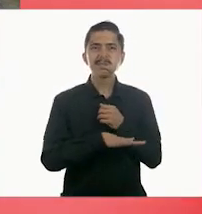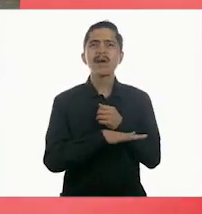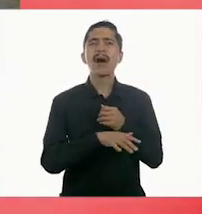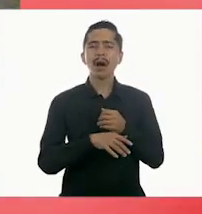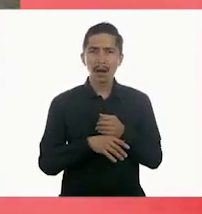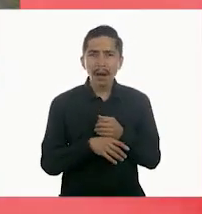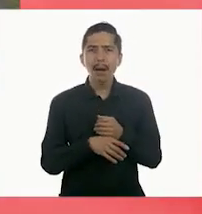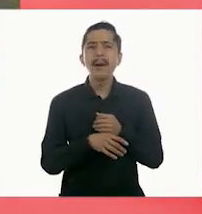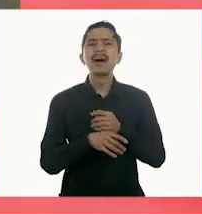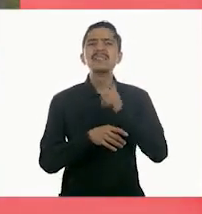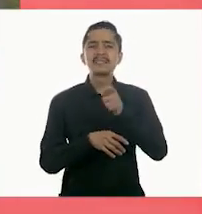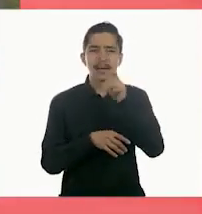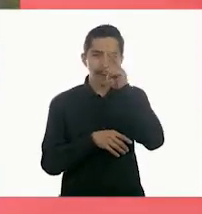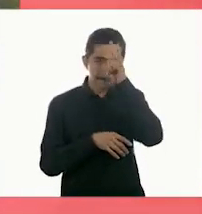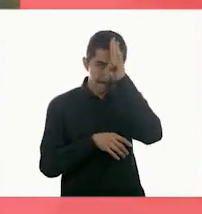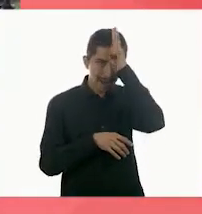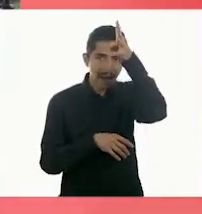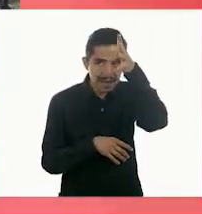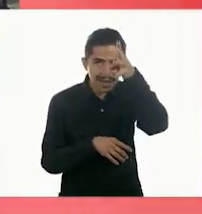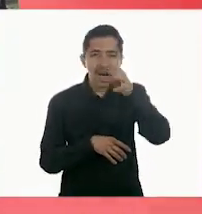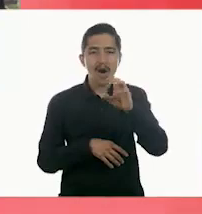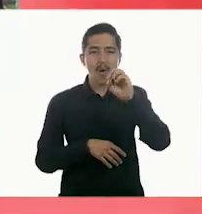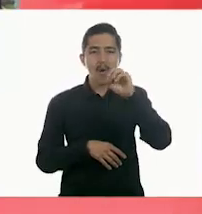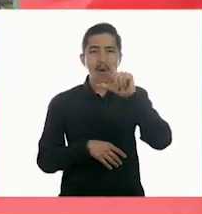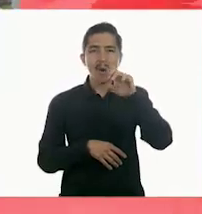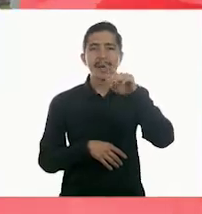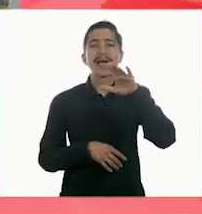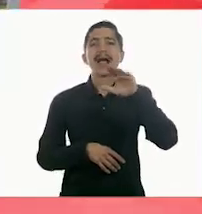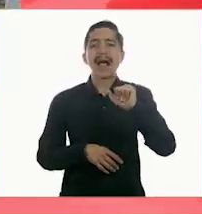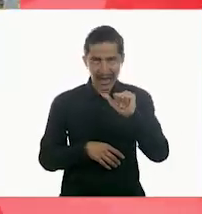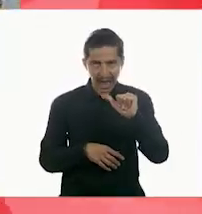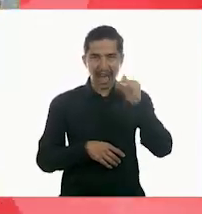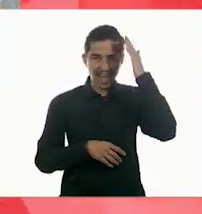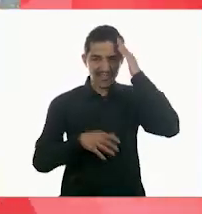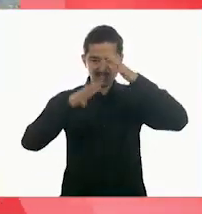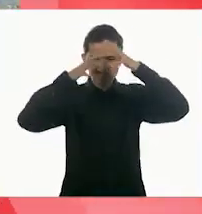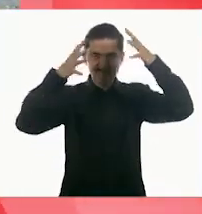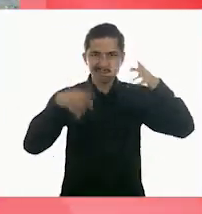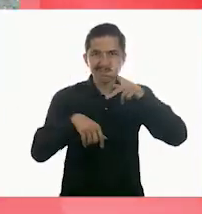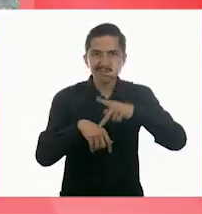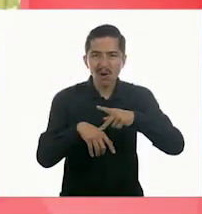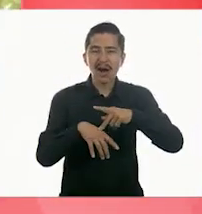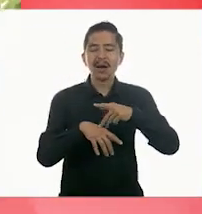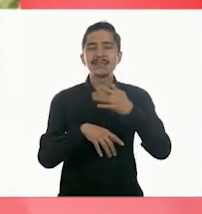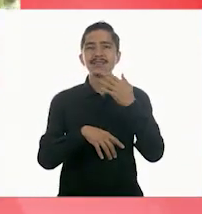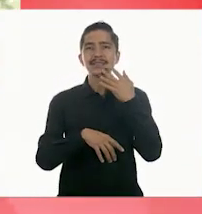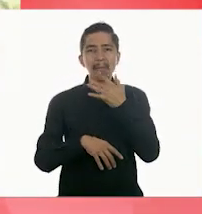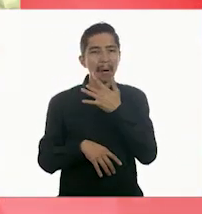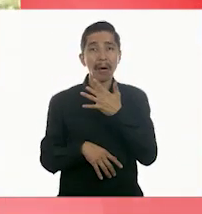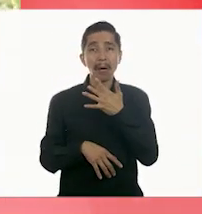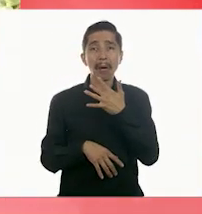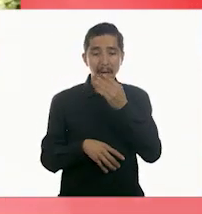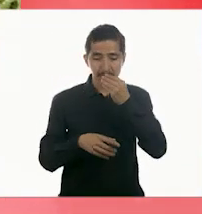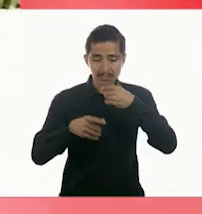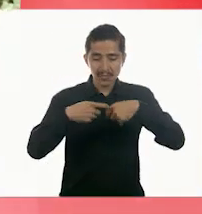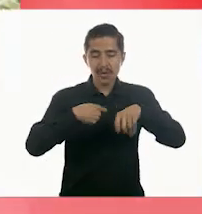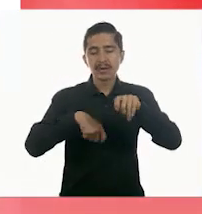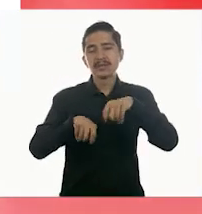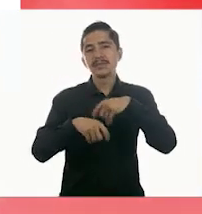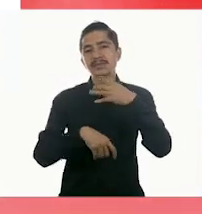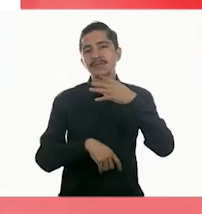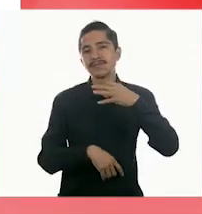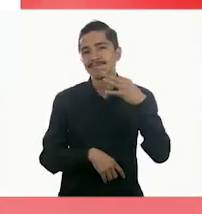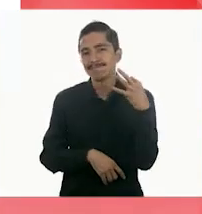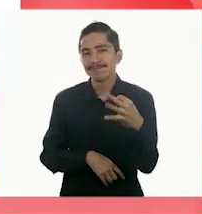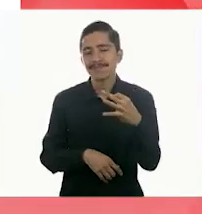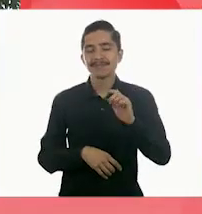Vestigios mayas y olmecas. Una historia de defensa contra invasores. Sabor inigualable de su cocina.